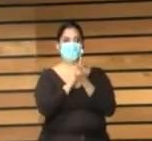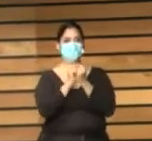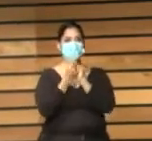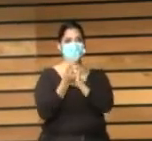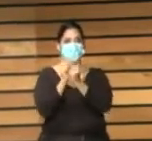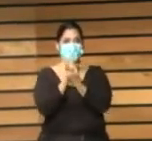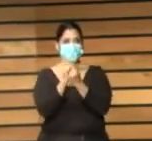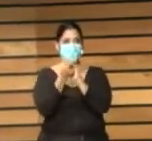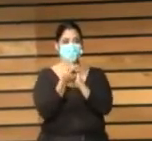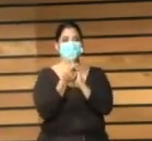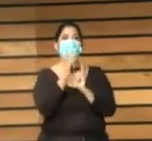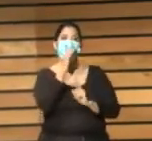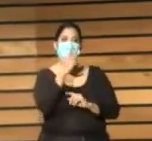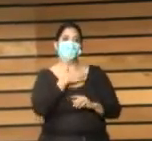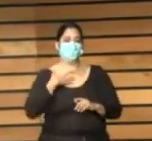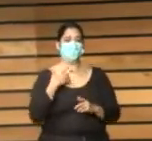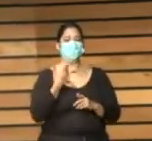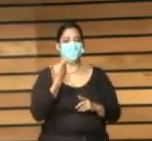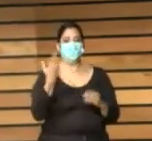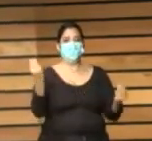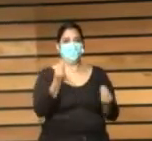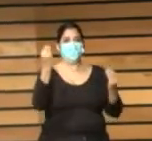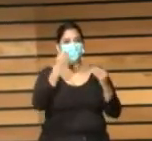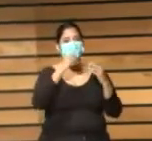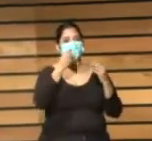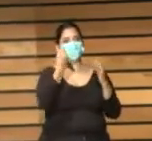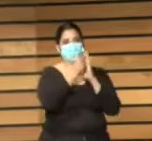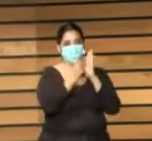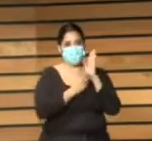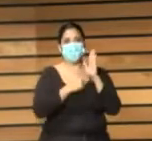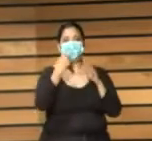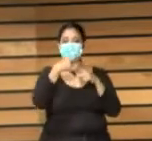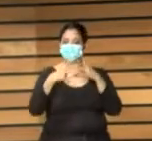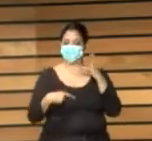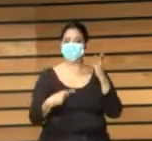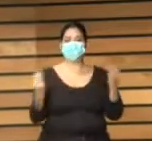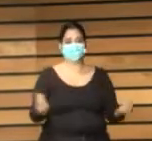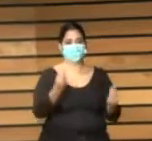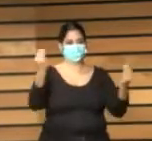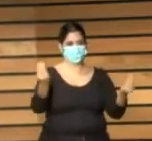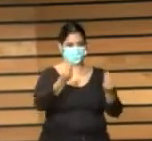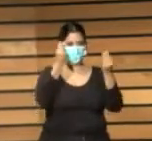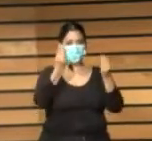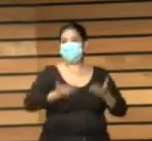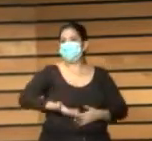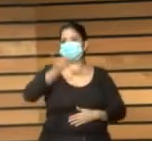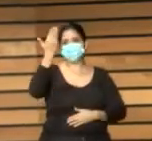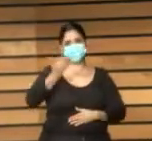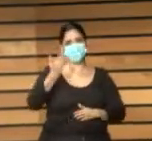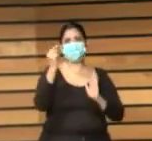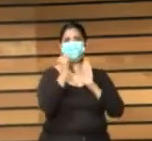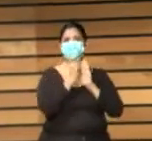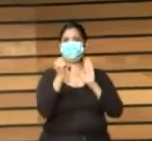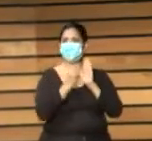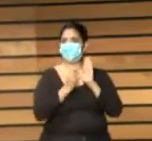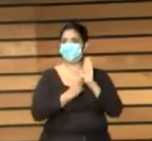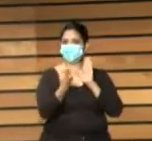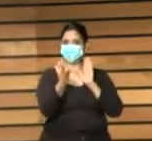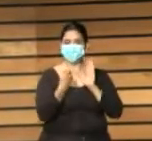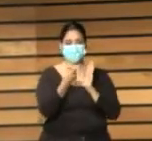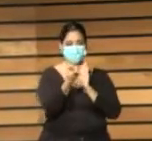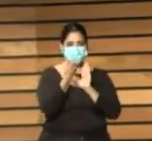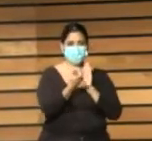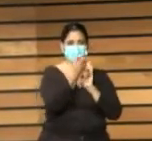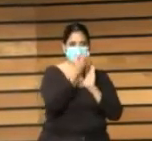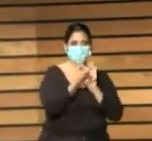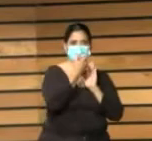de calidad medibles y cuantificables. Es necesario obtener datos que permitan poner en valor el trabajo que